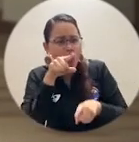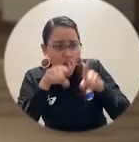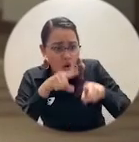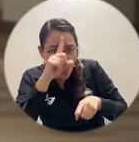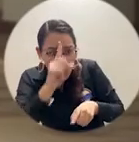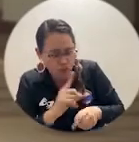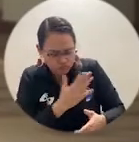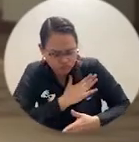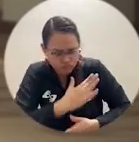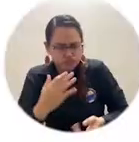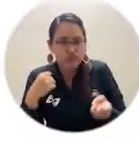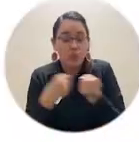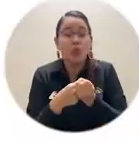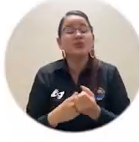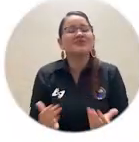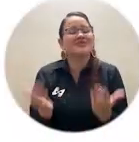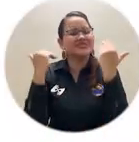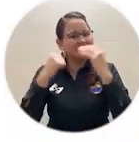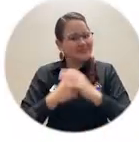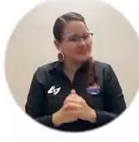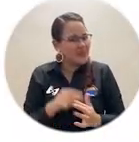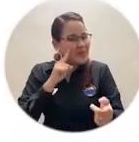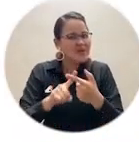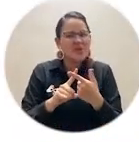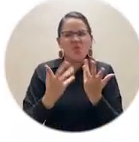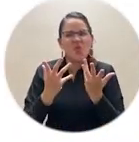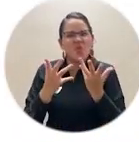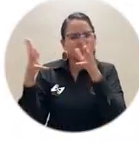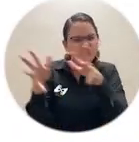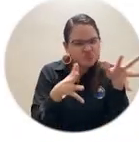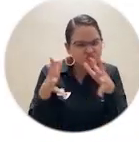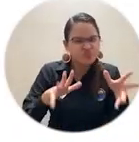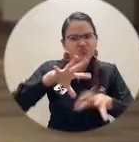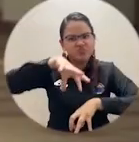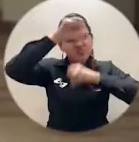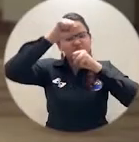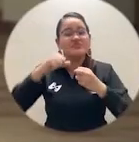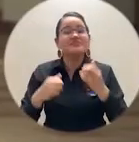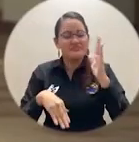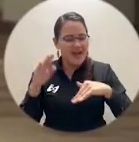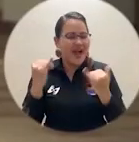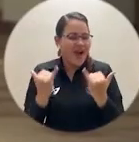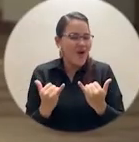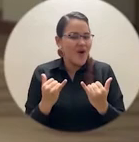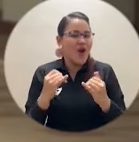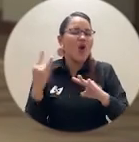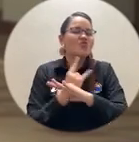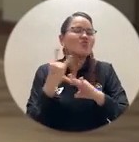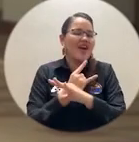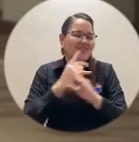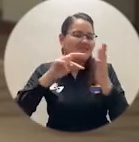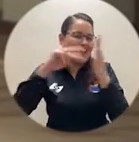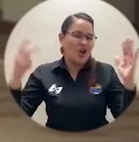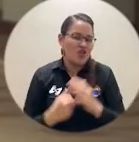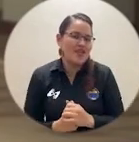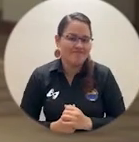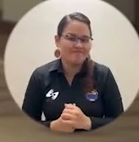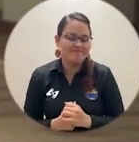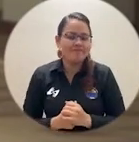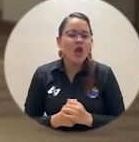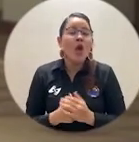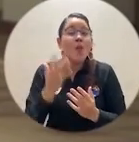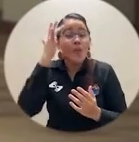para seguir mejorando sus procesos de enseñanza y de formación utilizando la tecnología que nos permite acercarnos hoy cuando